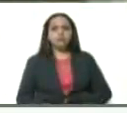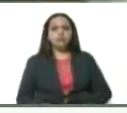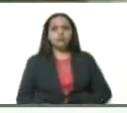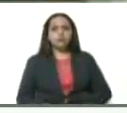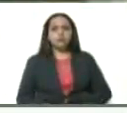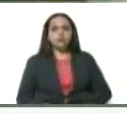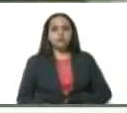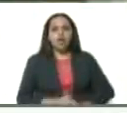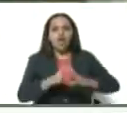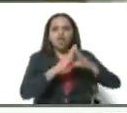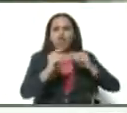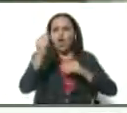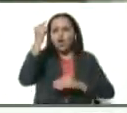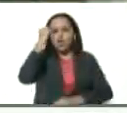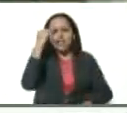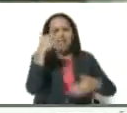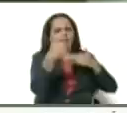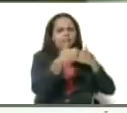Declaraciones diarias,